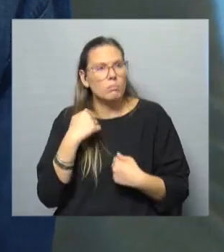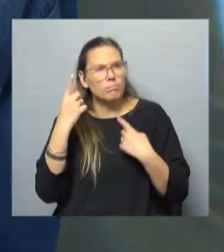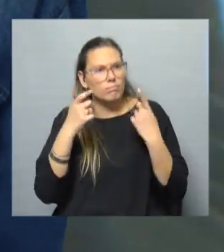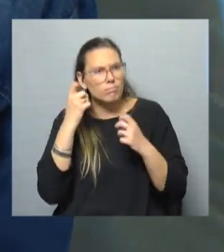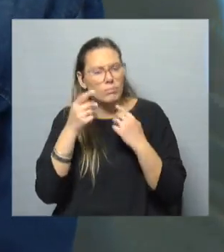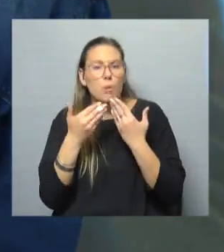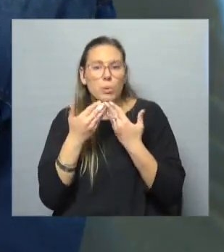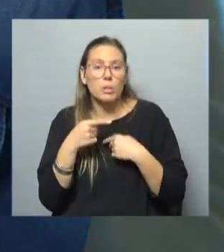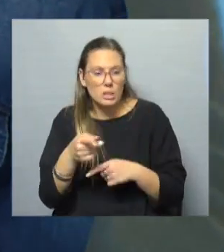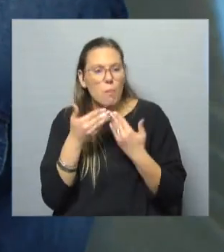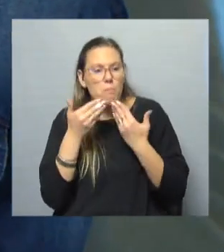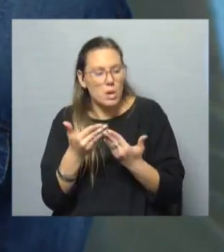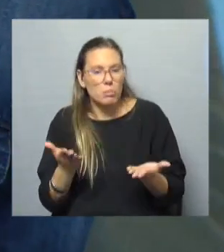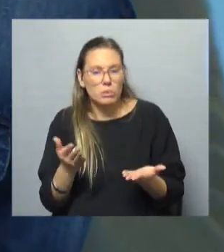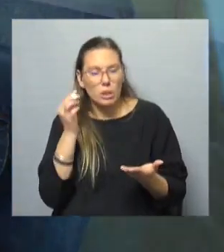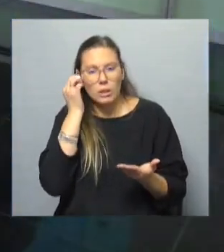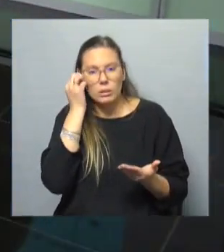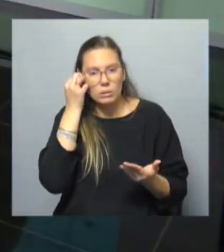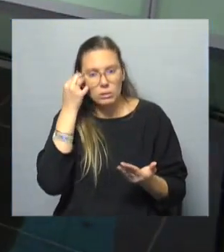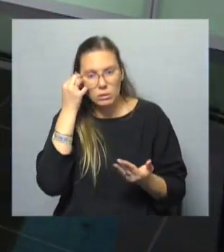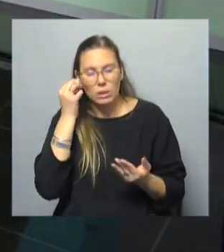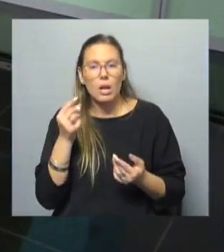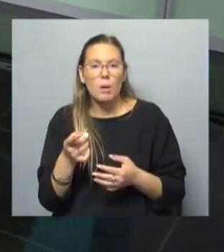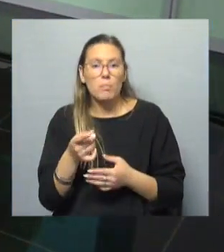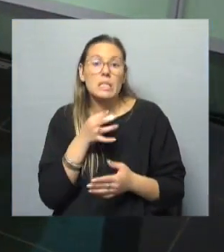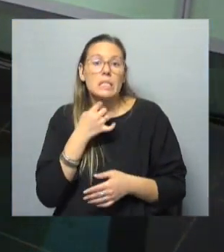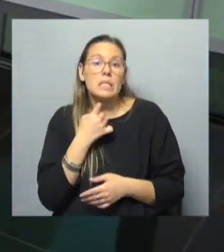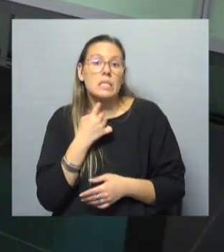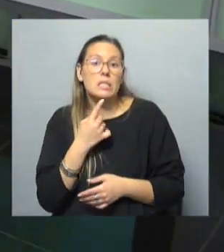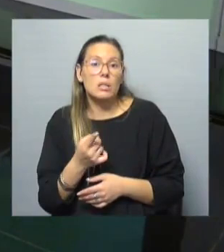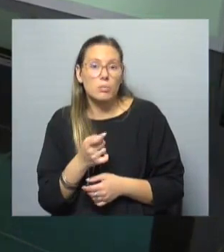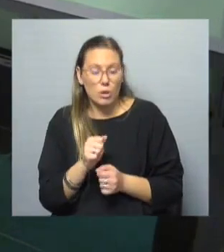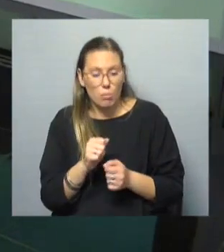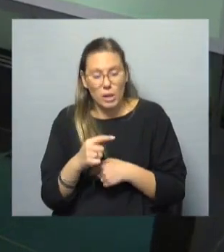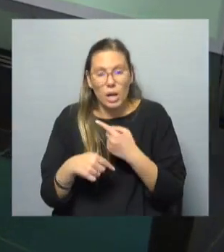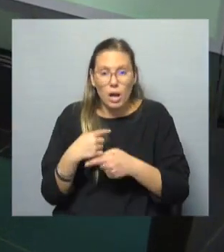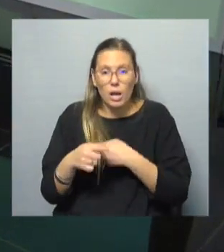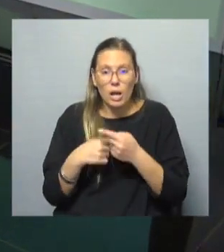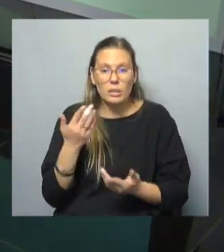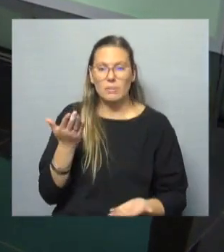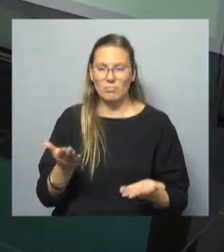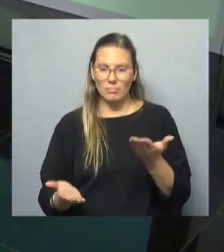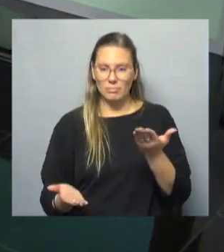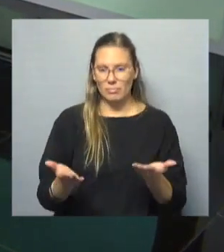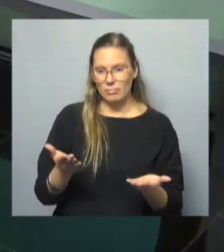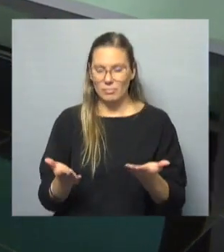esa pregunta fue como lo que me, en definitiva, como que allanó este equilibrio